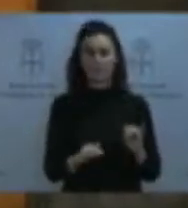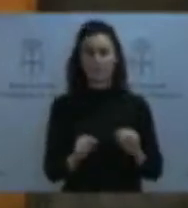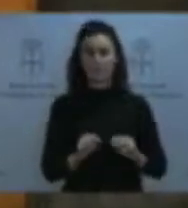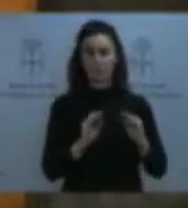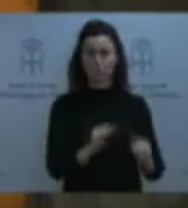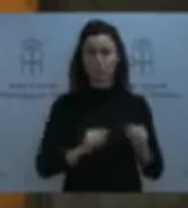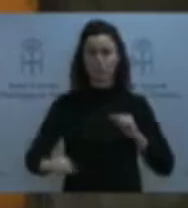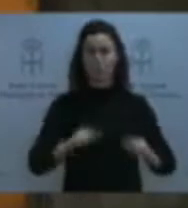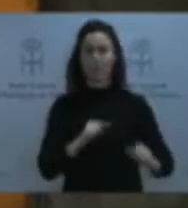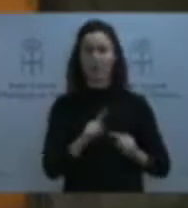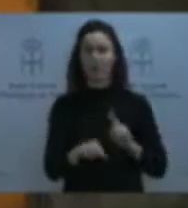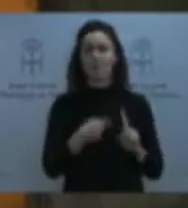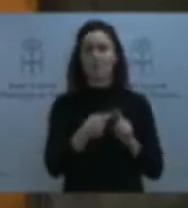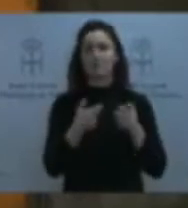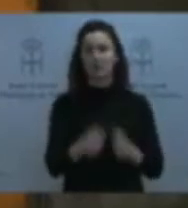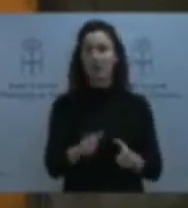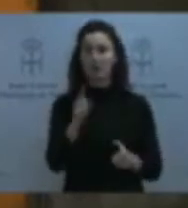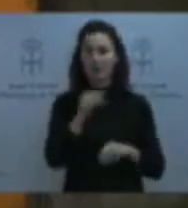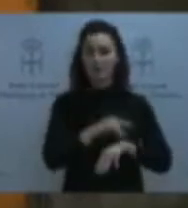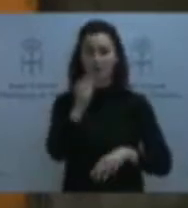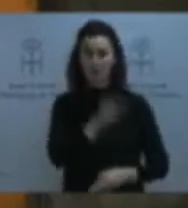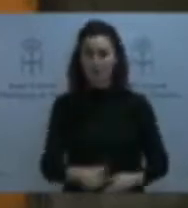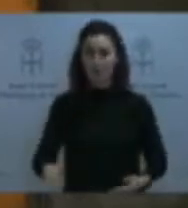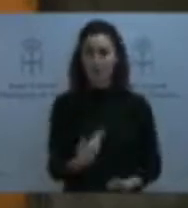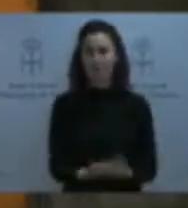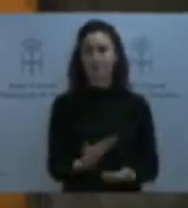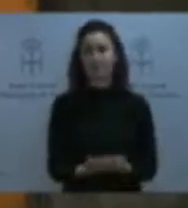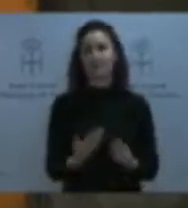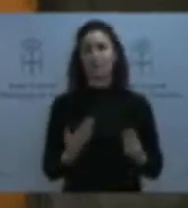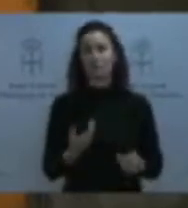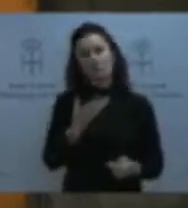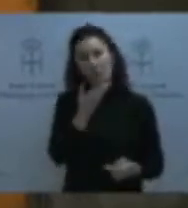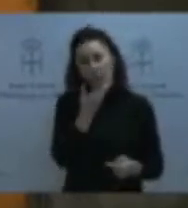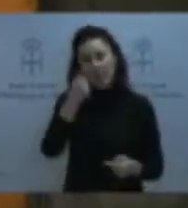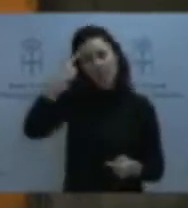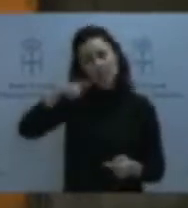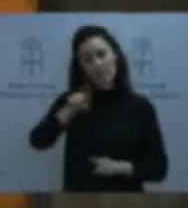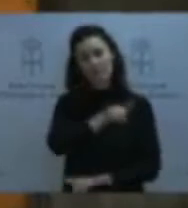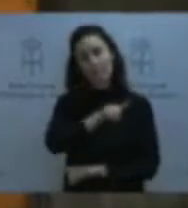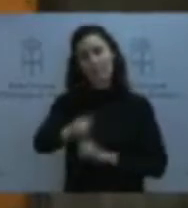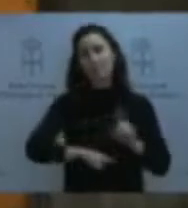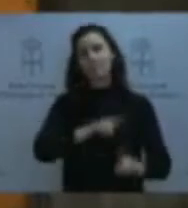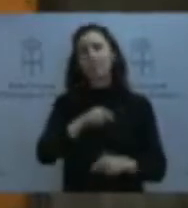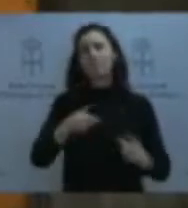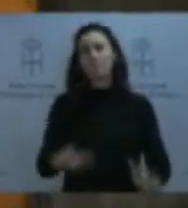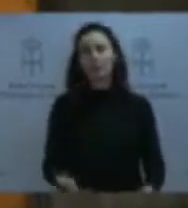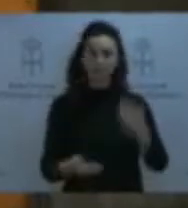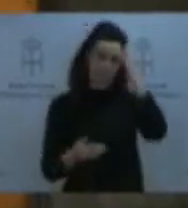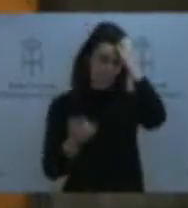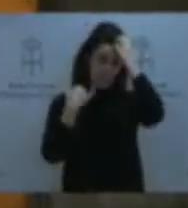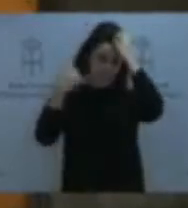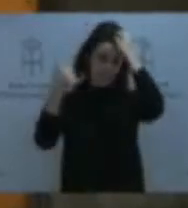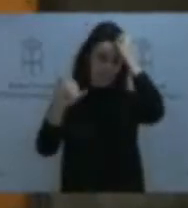pediatría que demuestran que al menos conocen y les preocupa el problema y que aportan ideas que son tremendamente razonables y